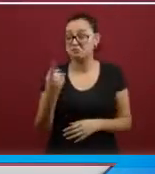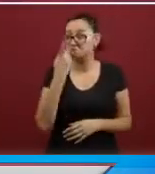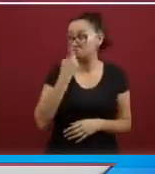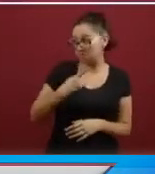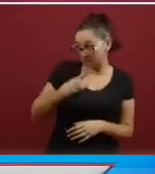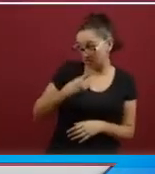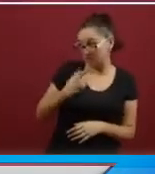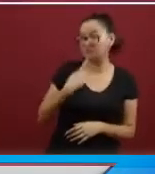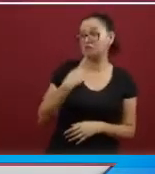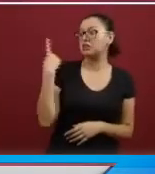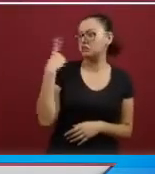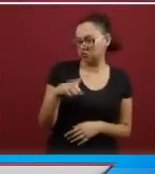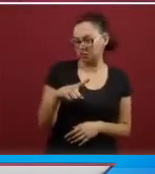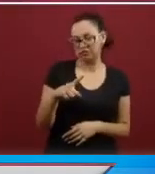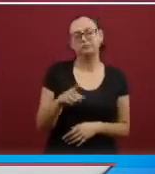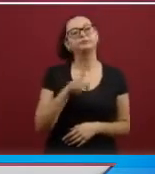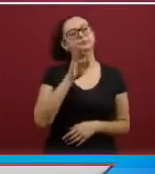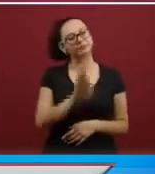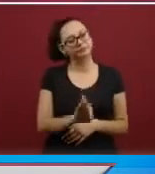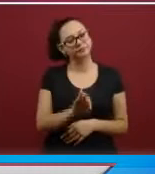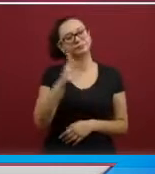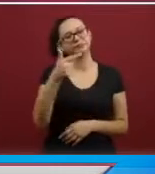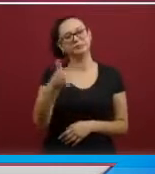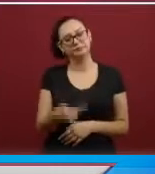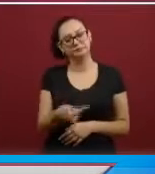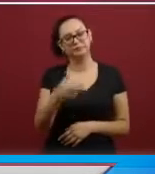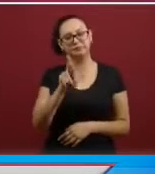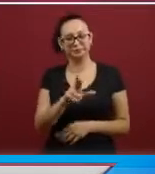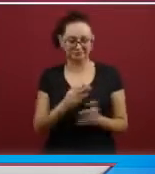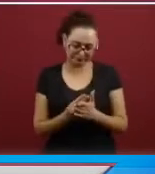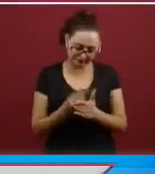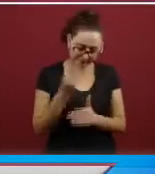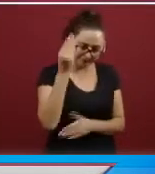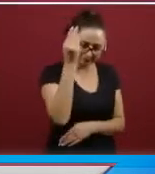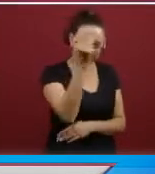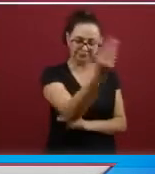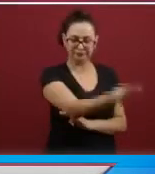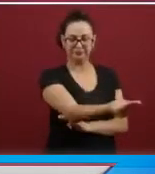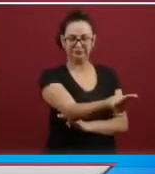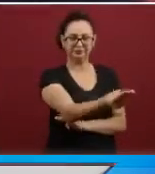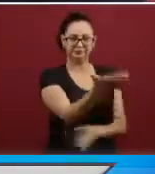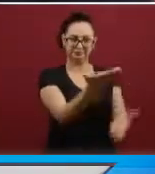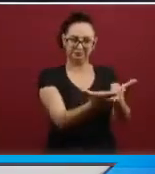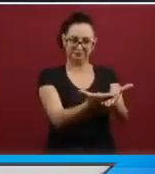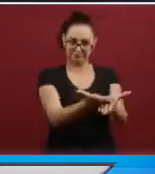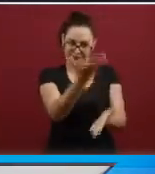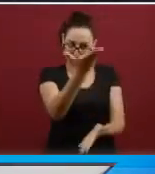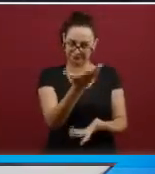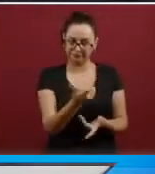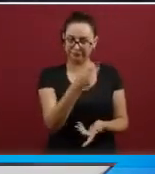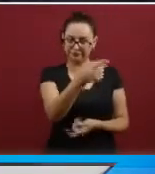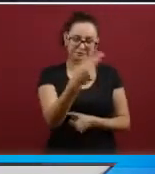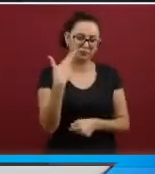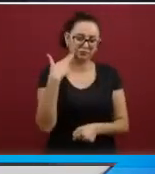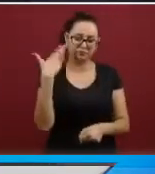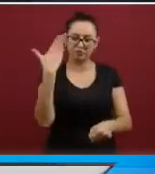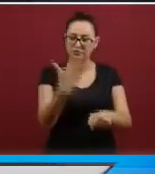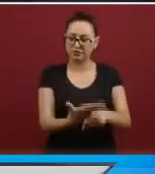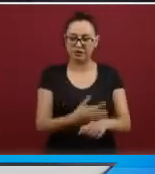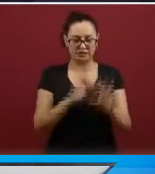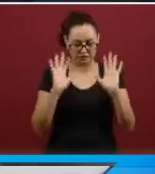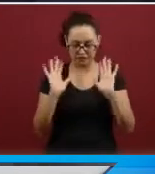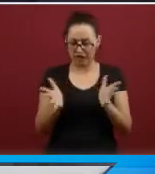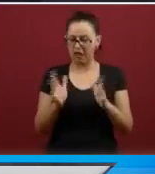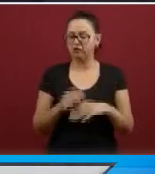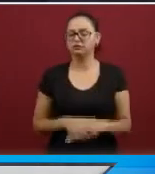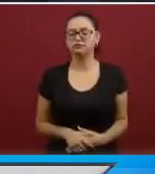su verificación y en su caso su judicialización. Invita a denunciar si se tiene conocimiento de actos de corrupción en la Unidad de Inteligencia Financiera